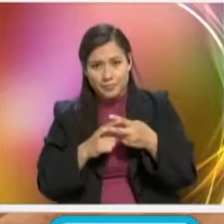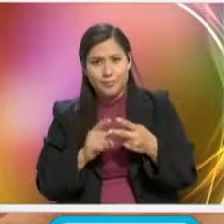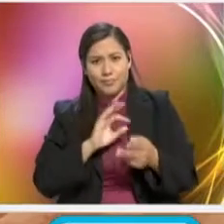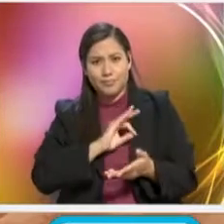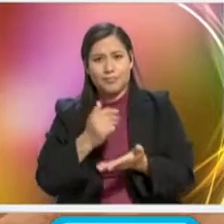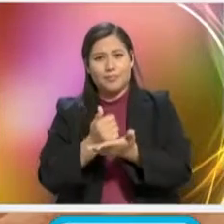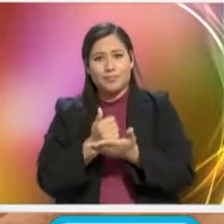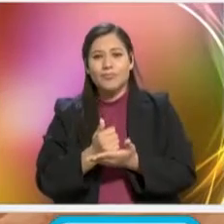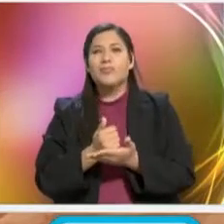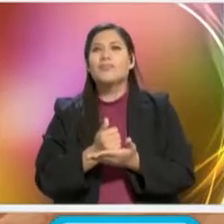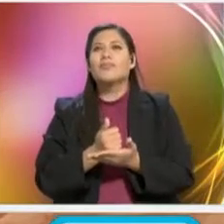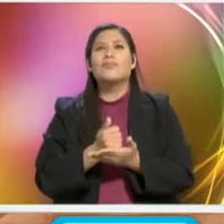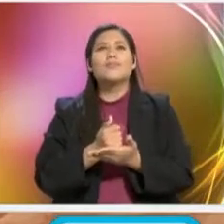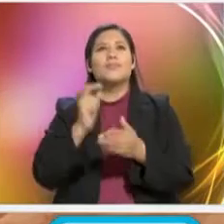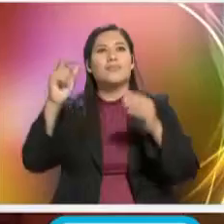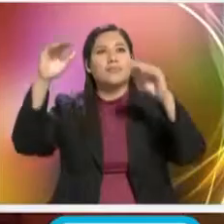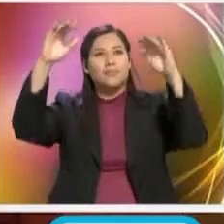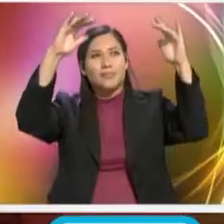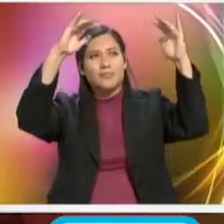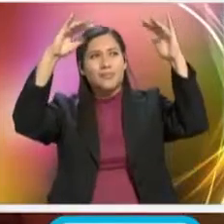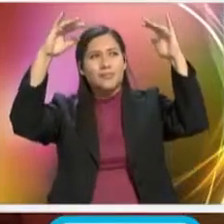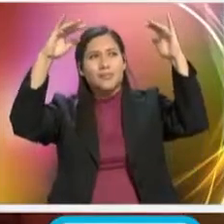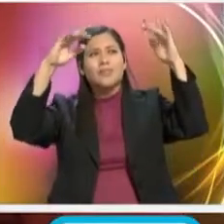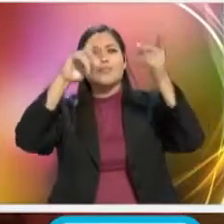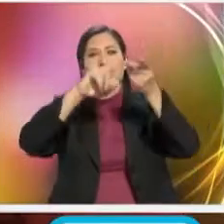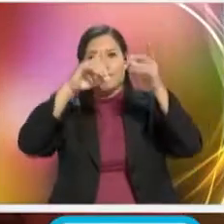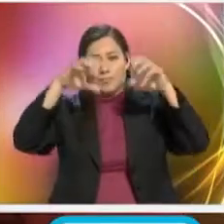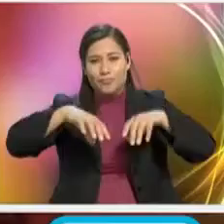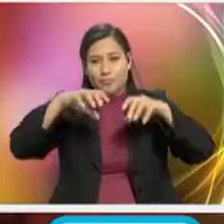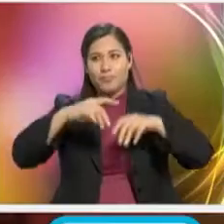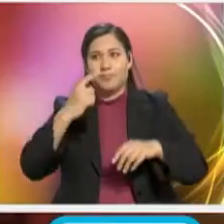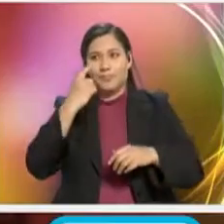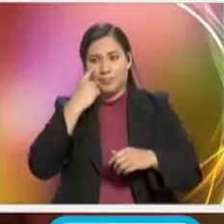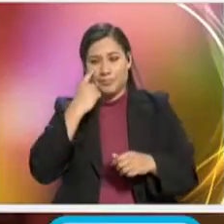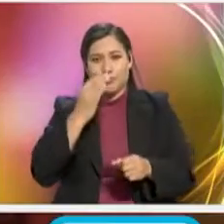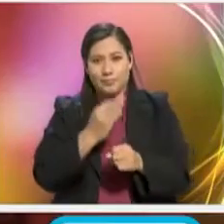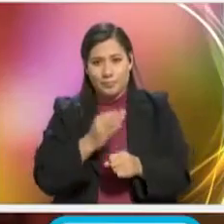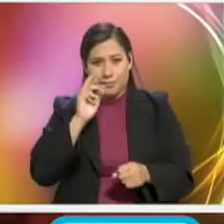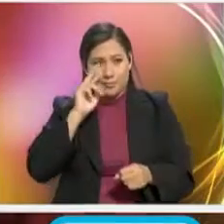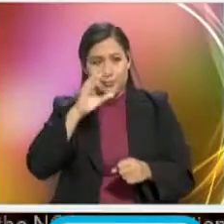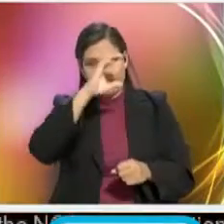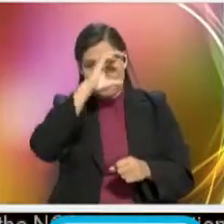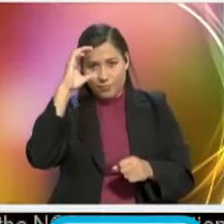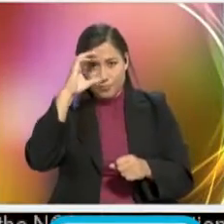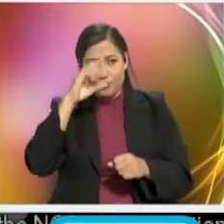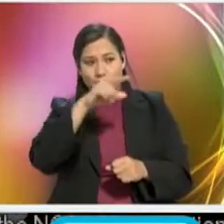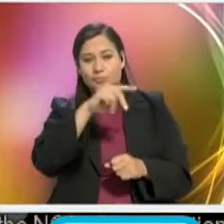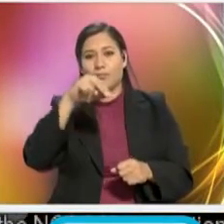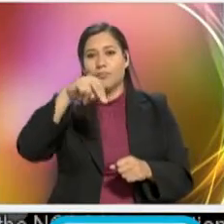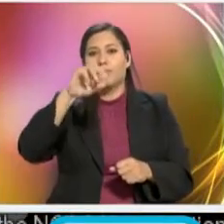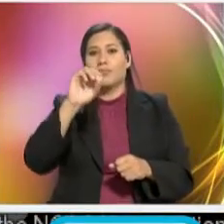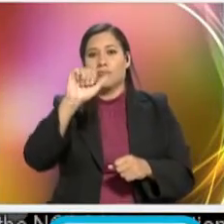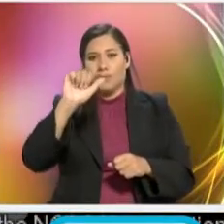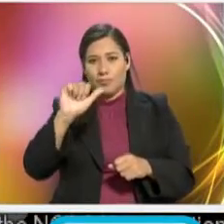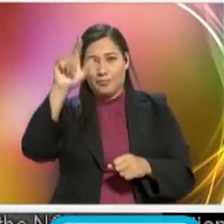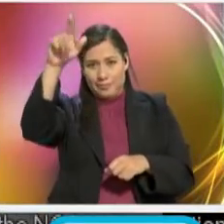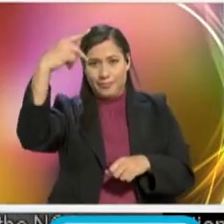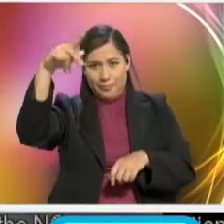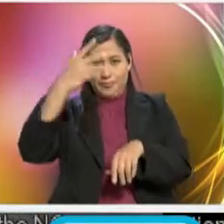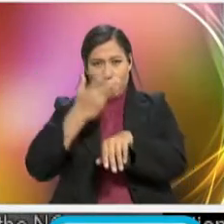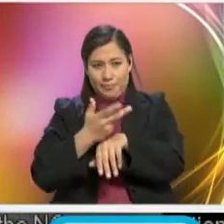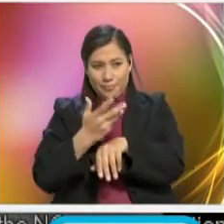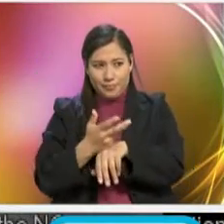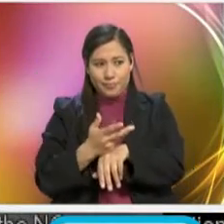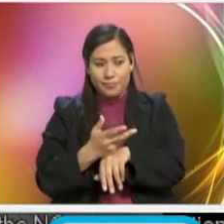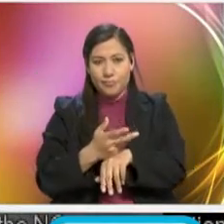también la conducta de los fluidos. Entonces vamos a ver en pantalla justo imágenes del sitio del NOAA, ¿no?, en Estados Unidos.